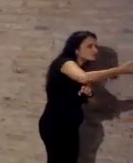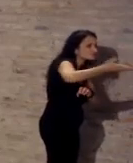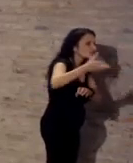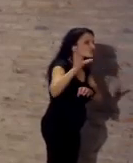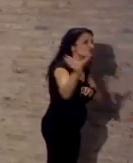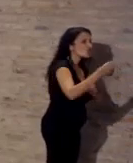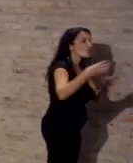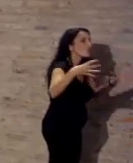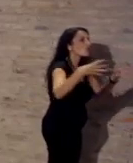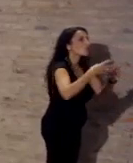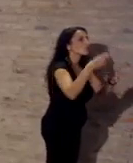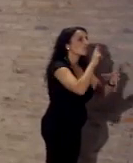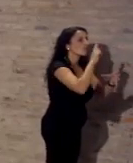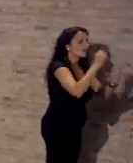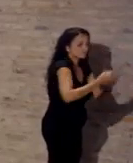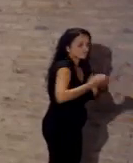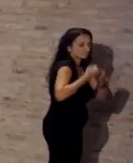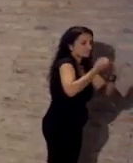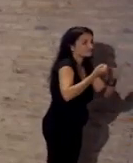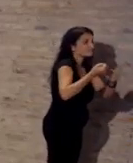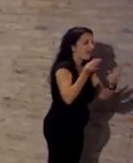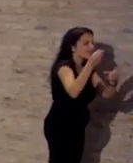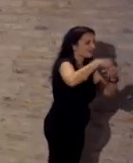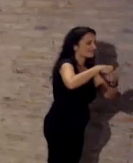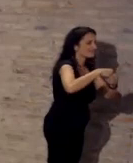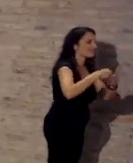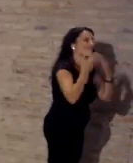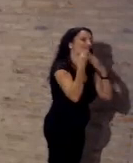feminismos para que pueda ser revertido